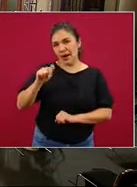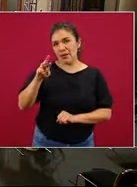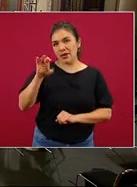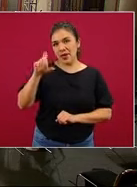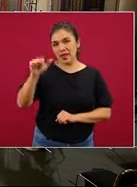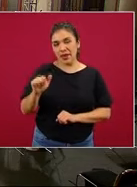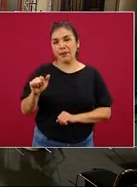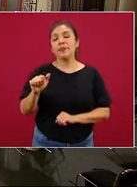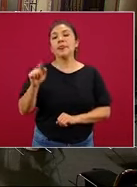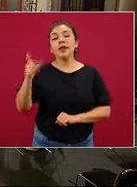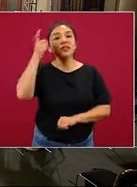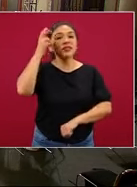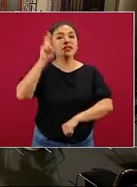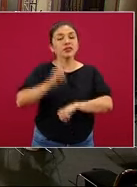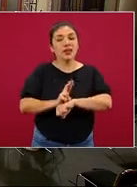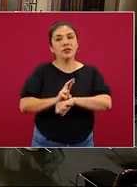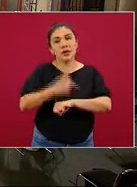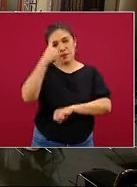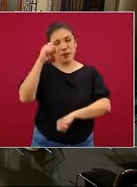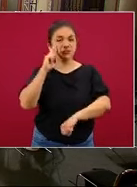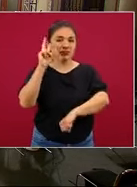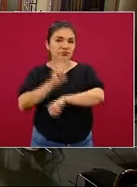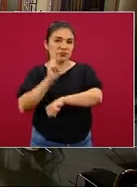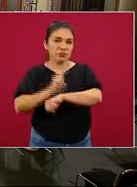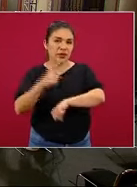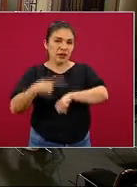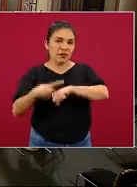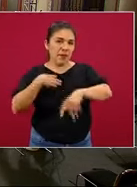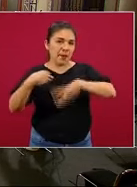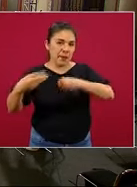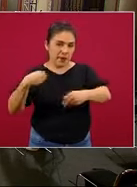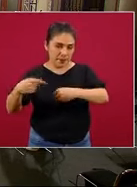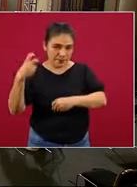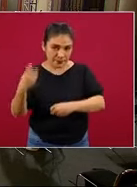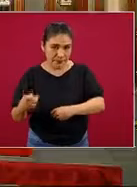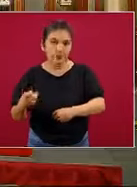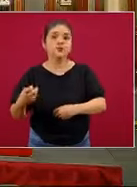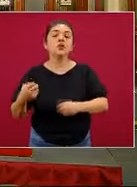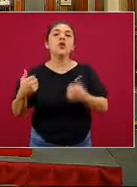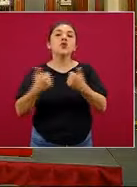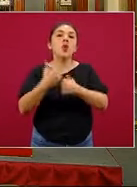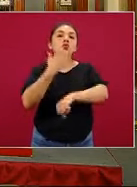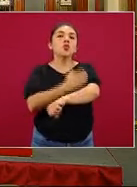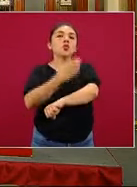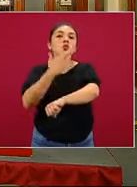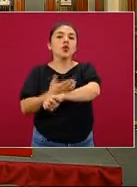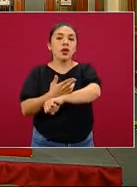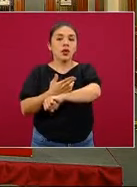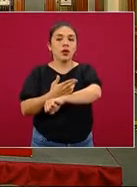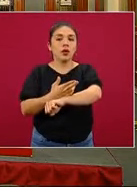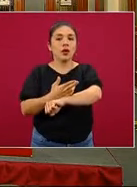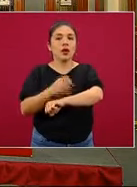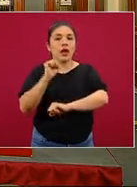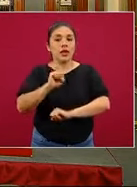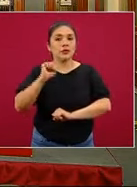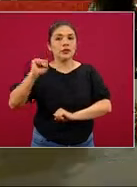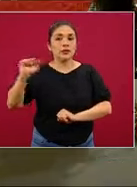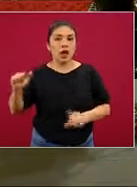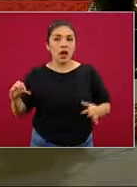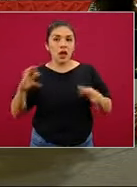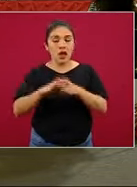Cervantes, directora de Vigilancia Epidemiológica de Enfermedades No Transmisibles y coordinadora por parte de la Secretaría de